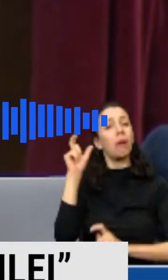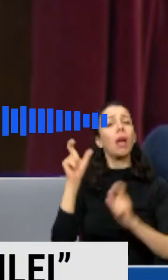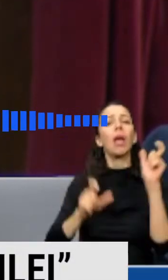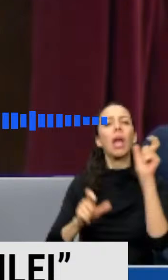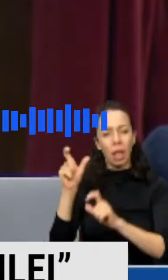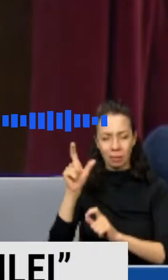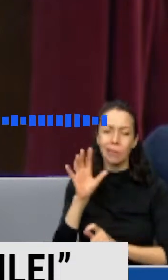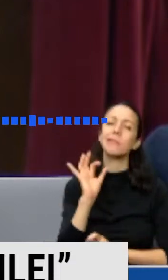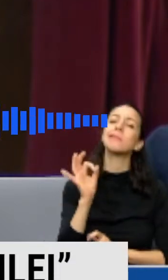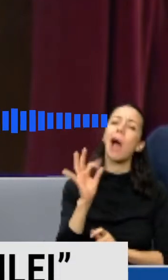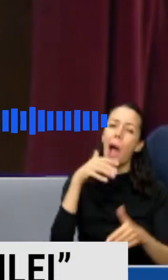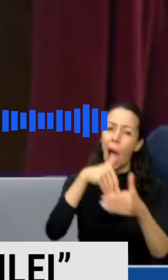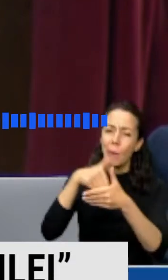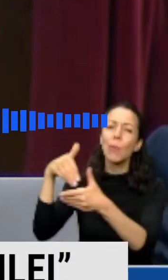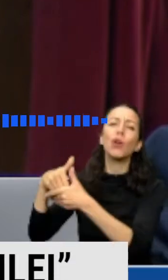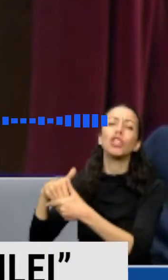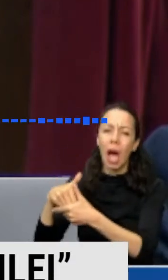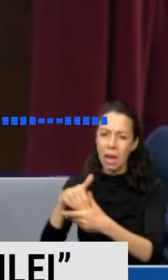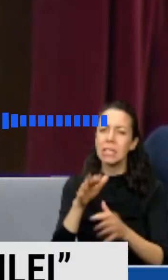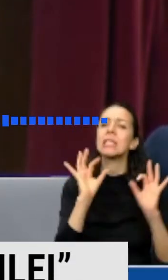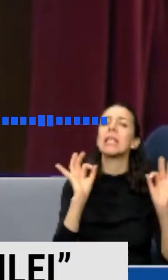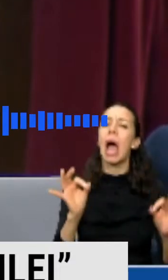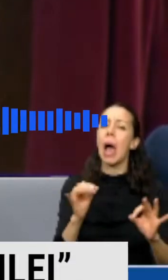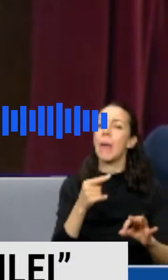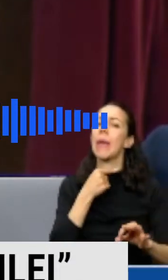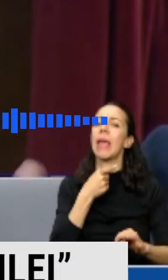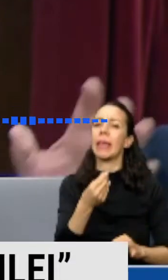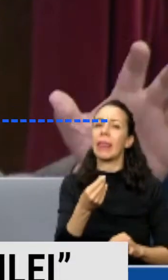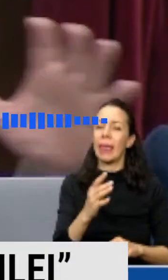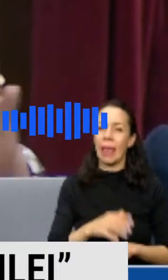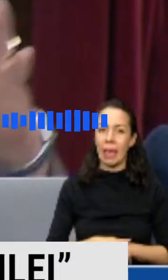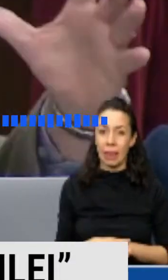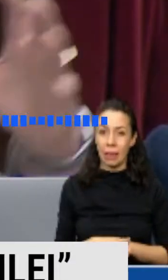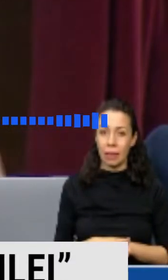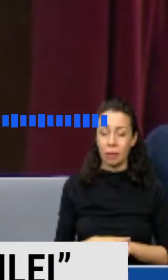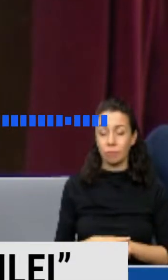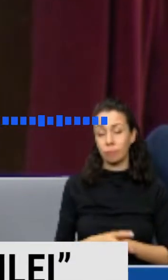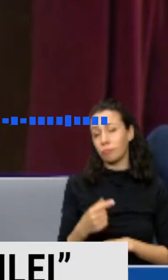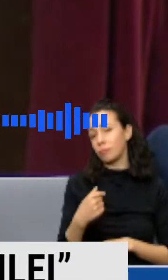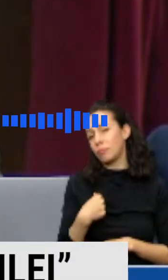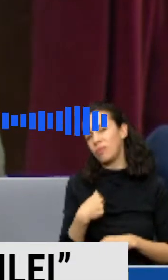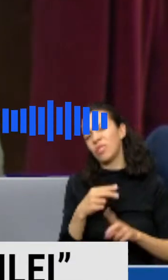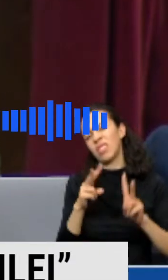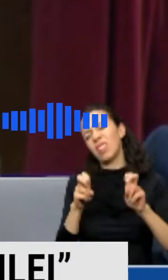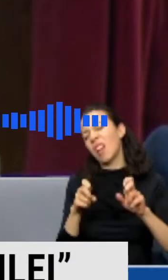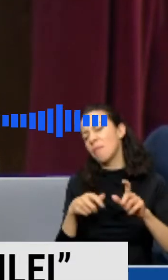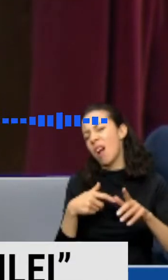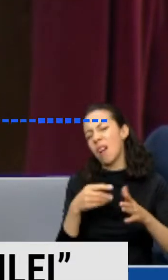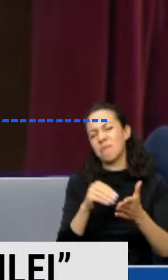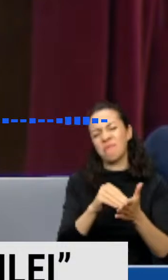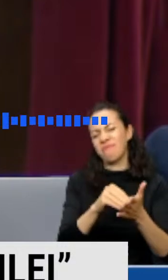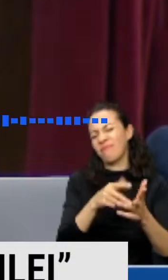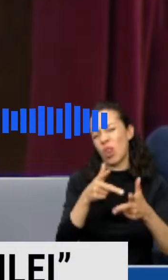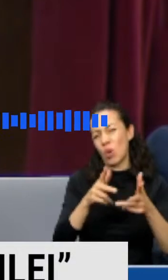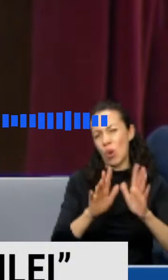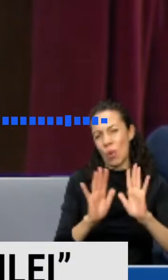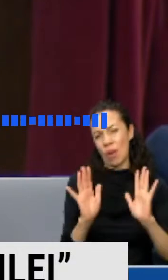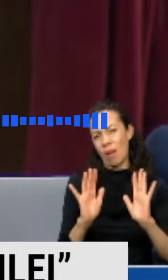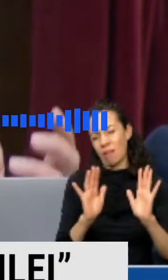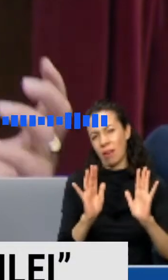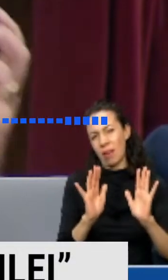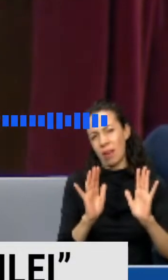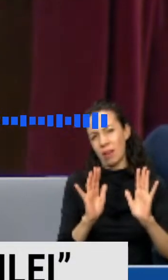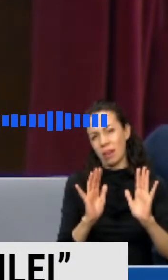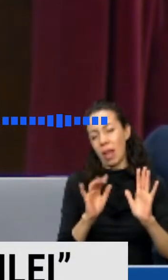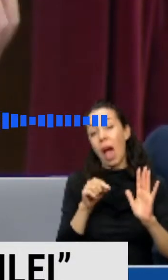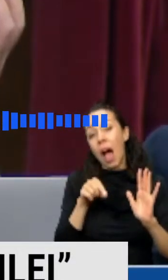liberarlo, cada uno por ahí colaboró y ayudó, y muchos trabajaron para que Milei sea, porque si usted mira lo que